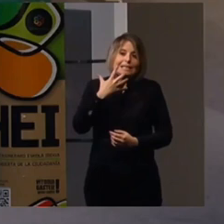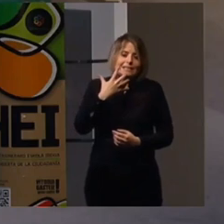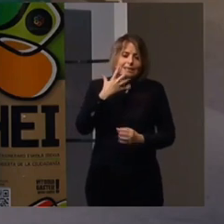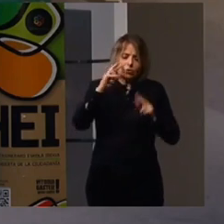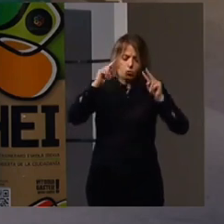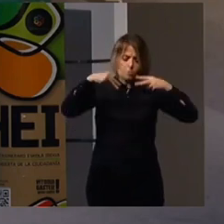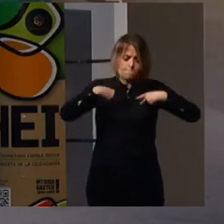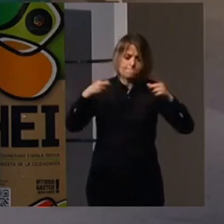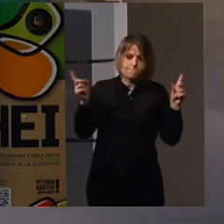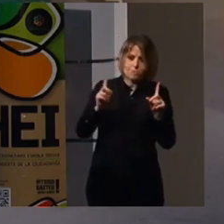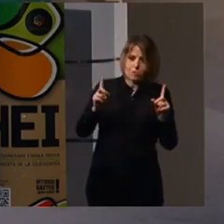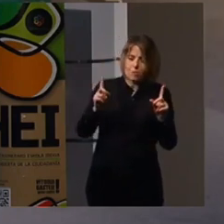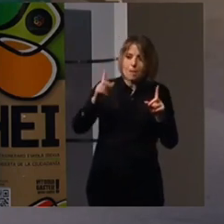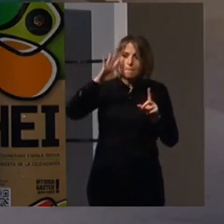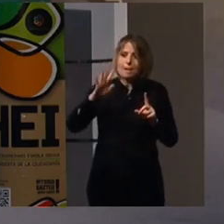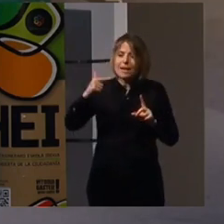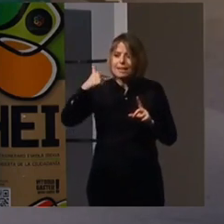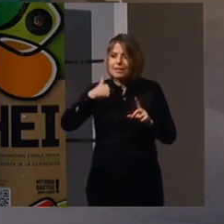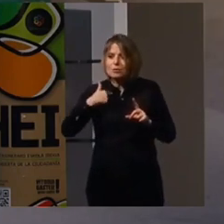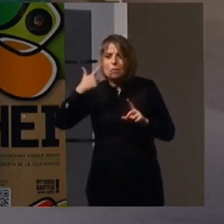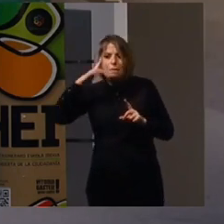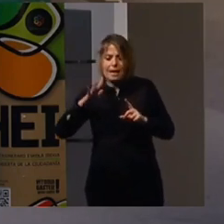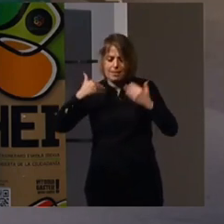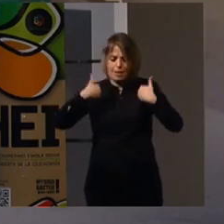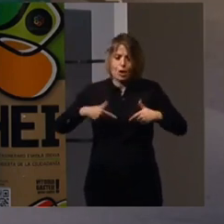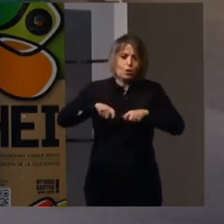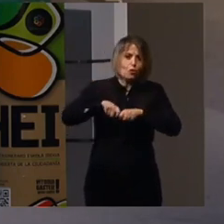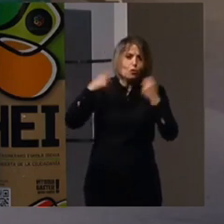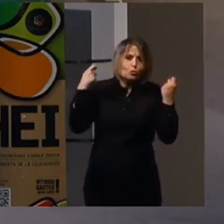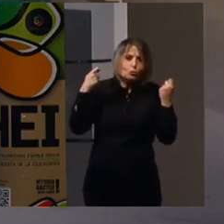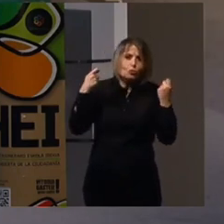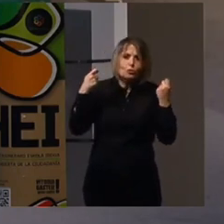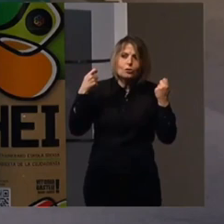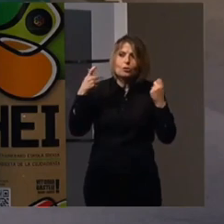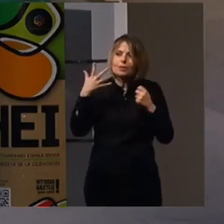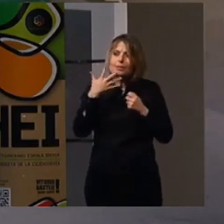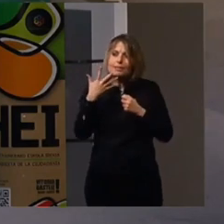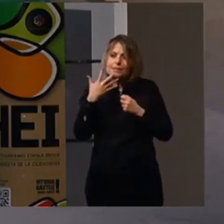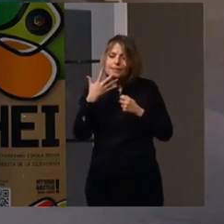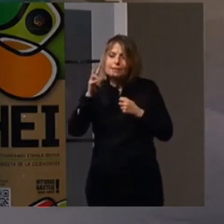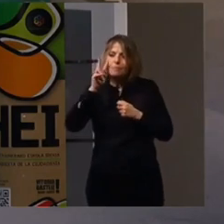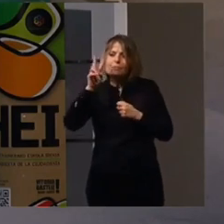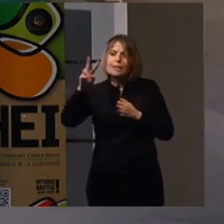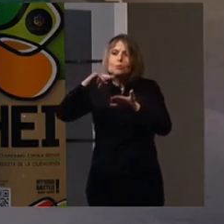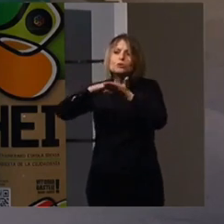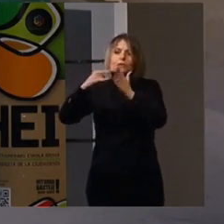poner el foco en mí, como si fuera un cacharro averiado, lo pusiéramos en el